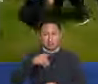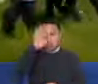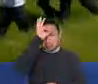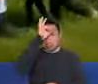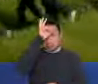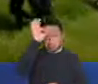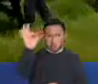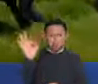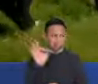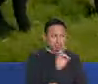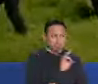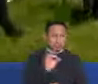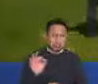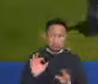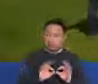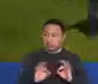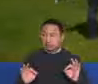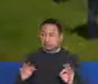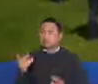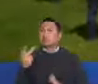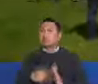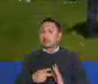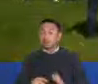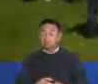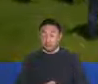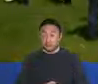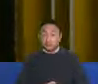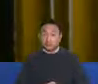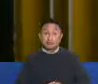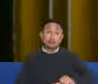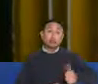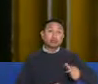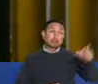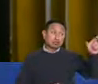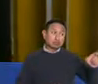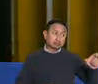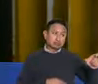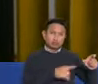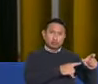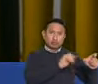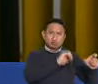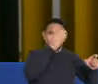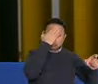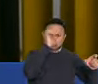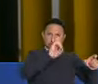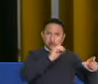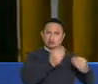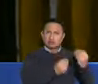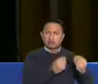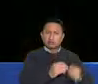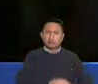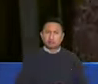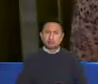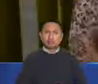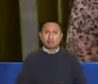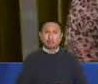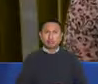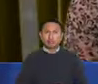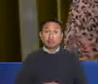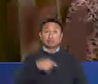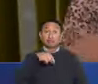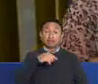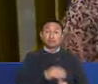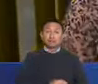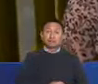desconocer lo que se debe realizar en caso de una erupción del Cotopaxi, también hubo las que sabían cómo se debe reaccionar. Hacer lo